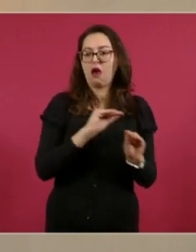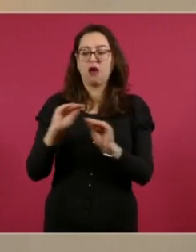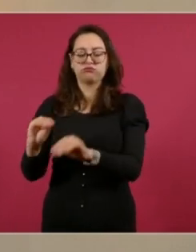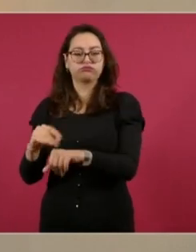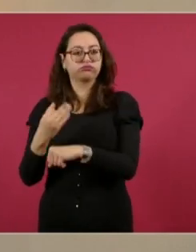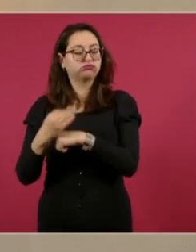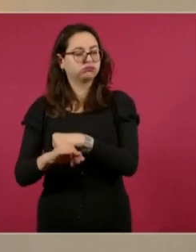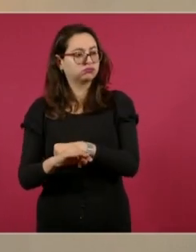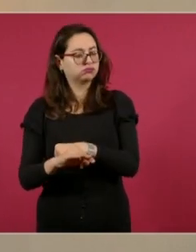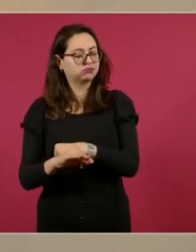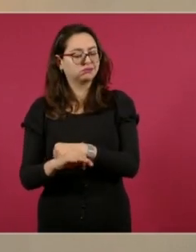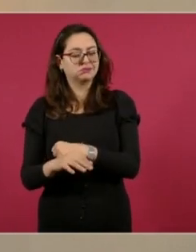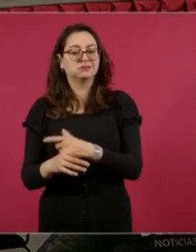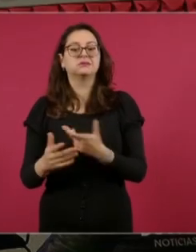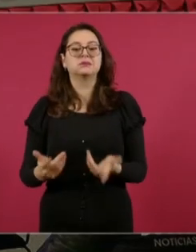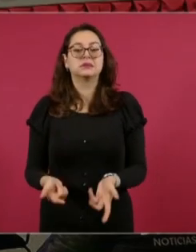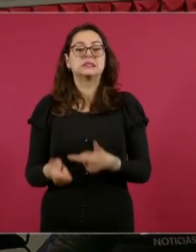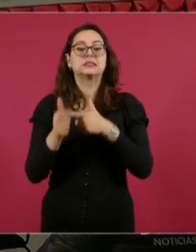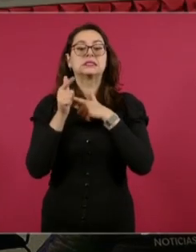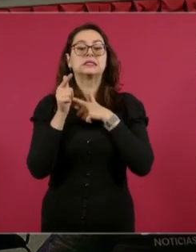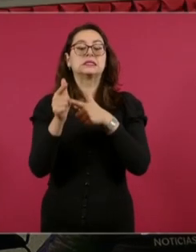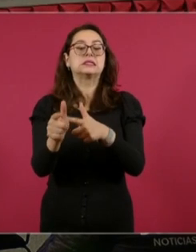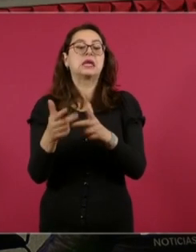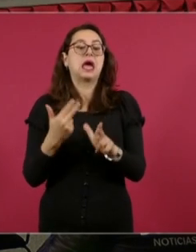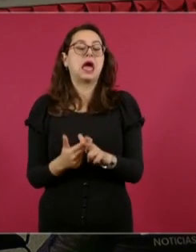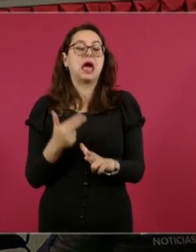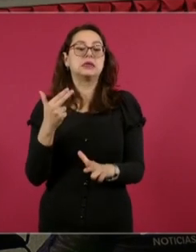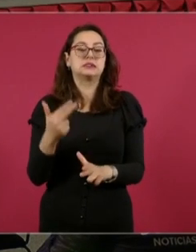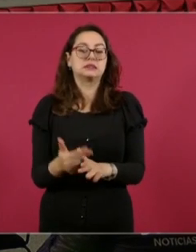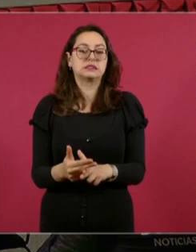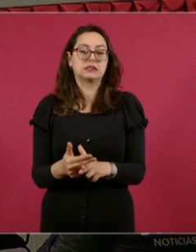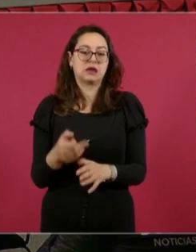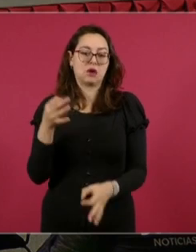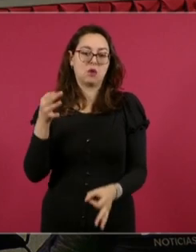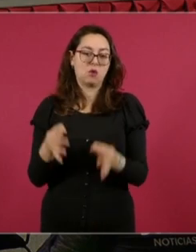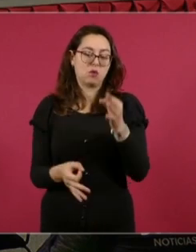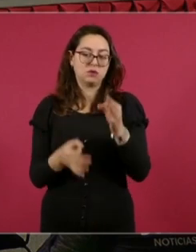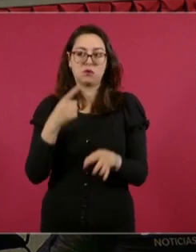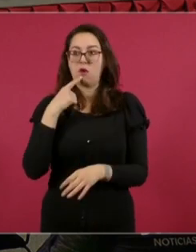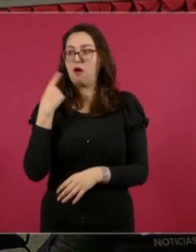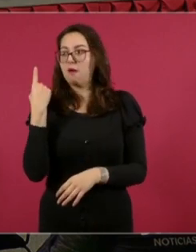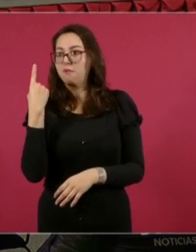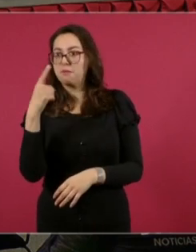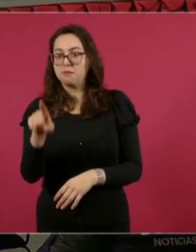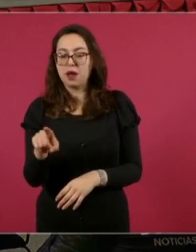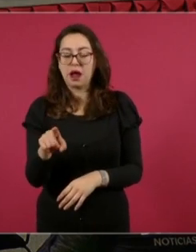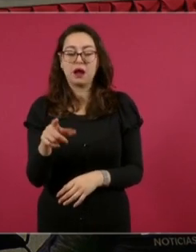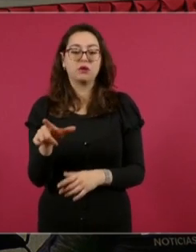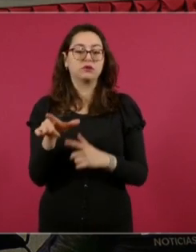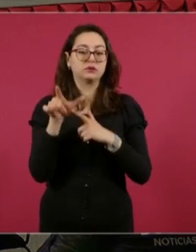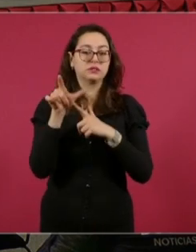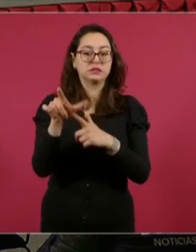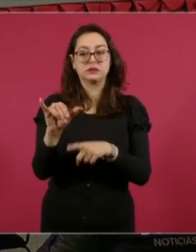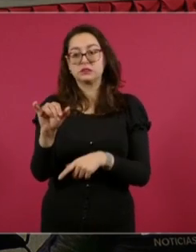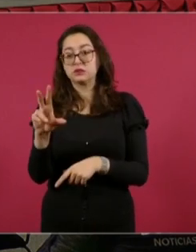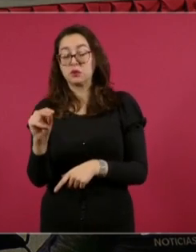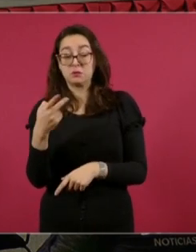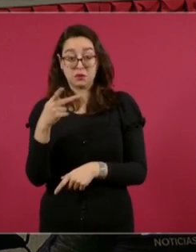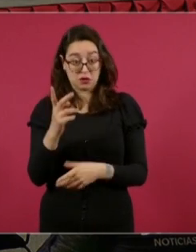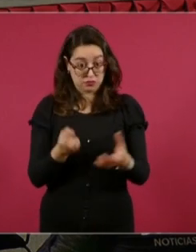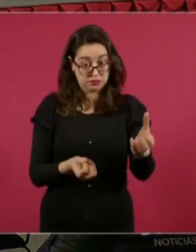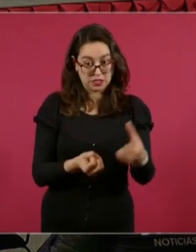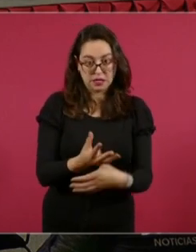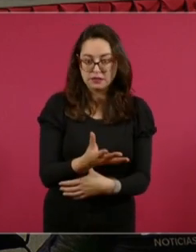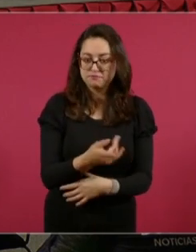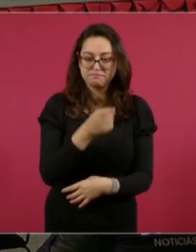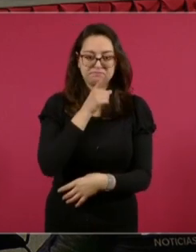definitiva prevalecerá hasta en tanto se resuelva de fondo el amparo y no implica la libertad de Emilio